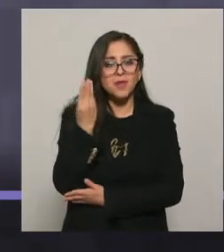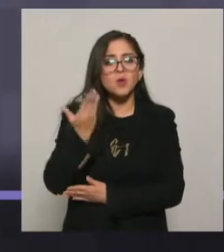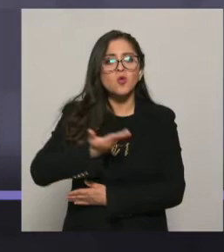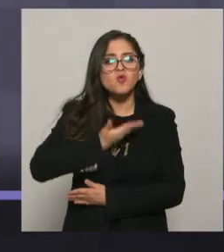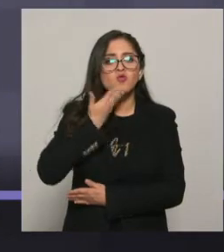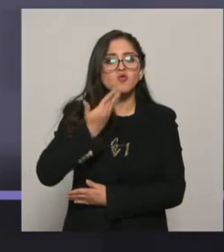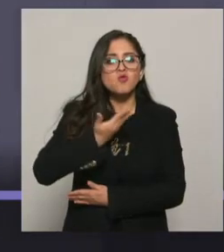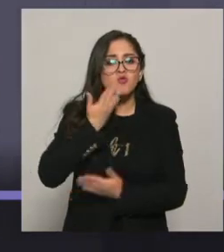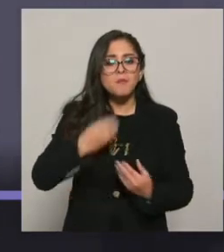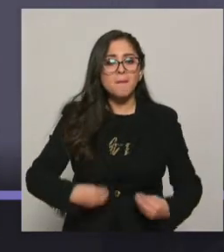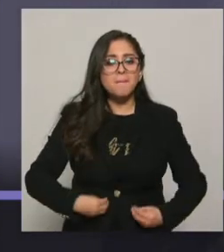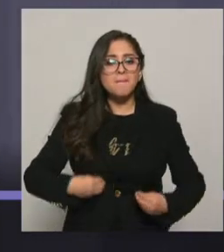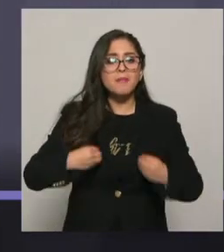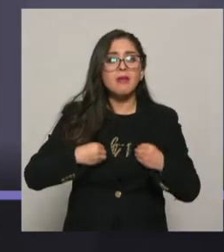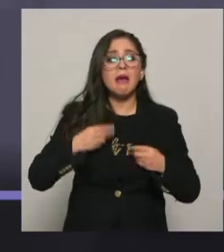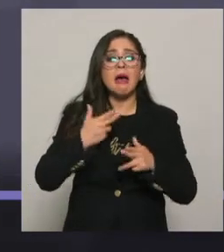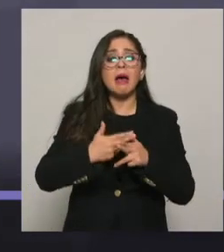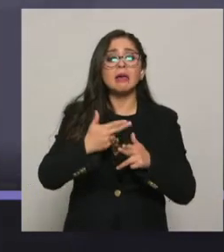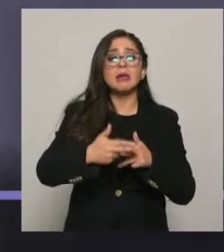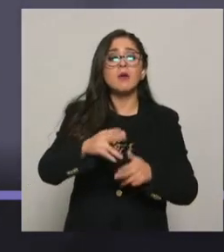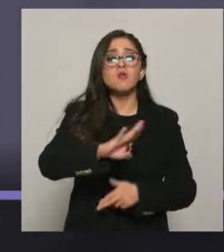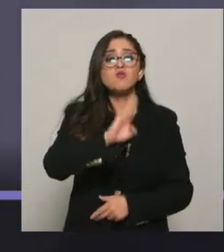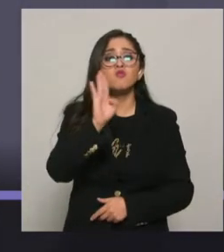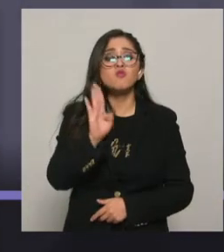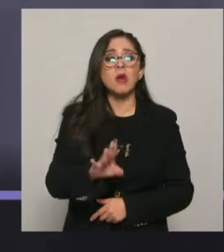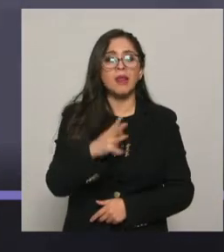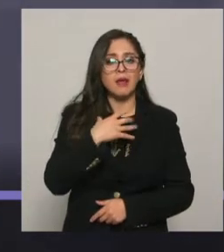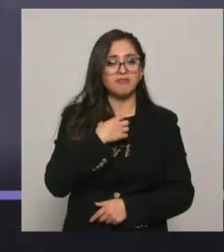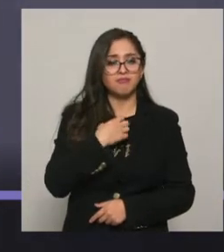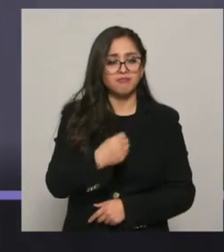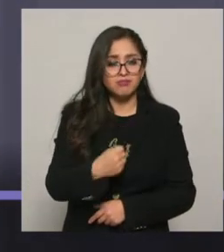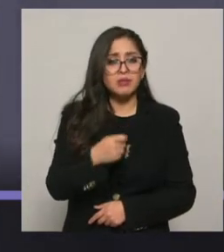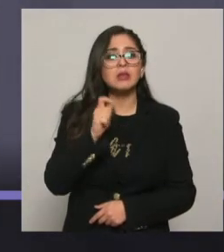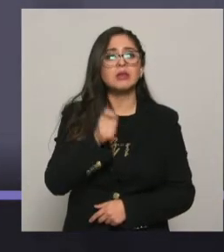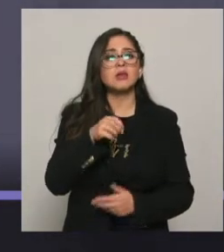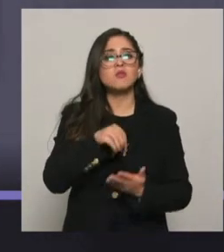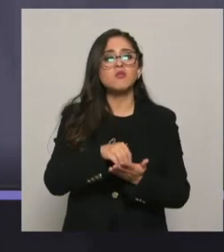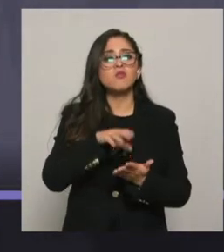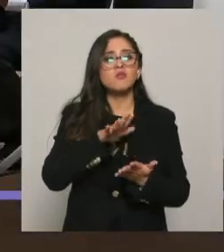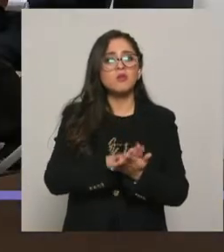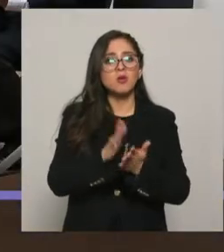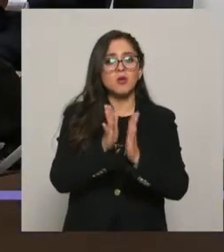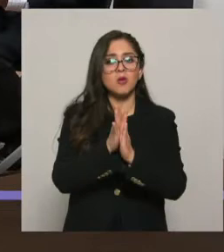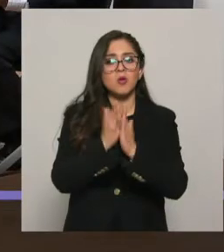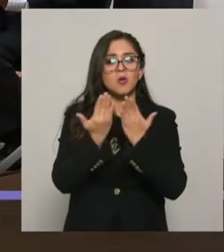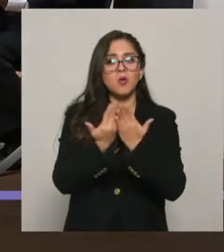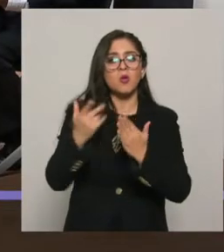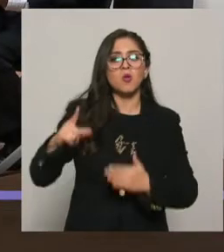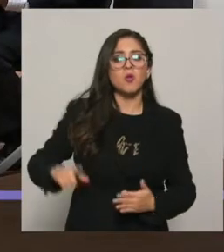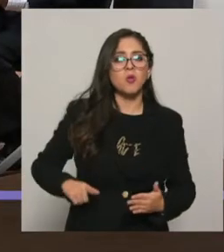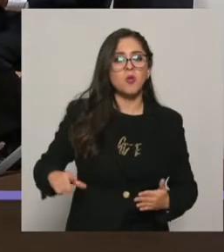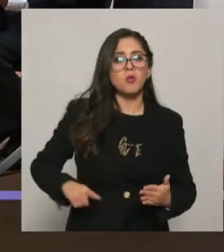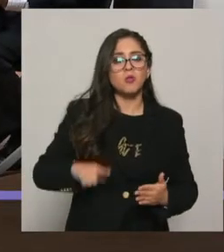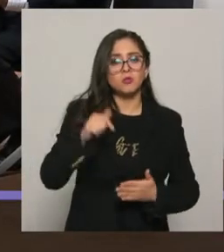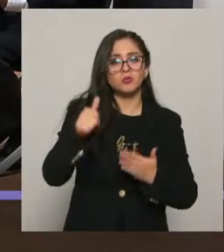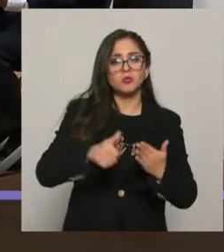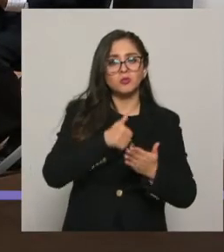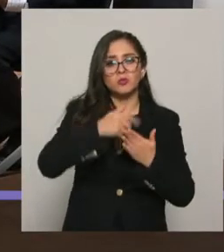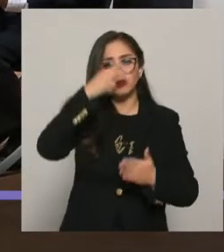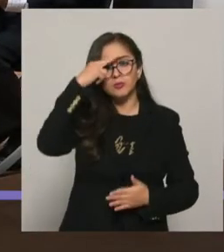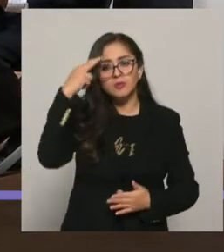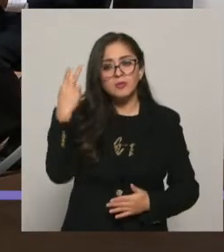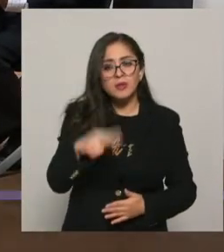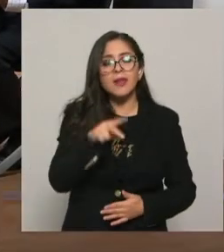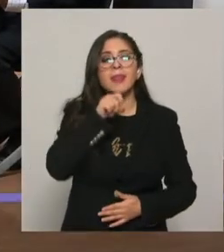la muerte nos alcance. Esta edición fue editada por el gobierno de la Ciudad de México. Además, está